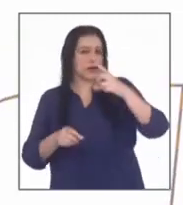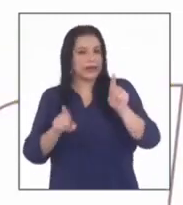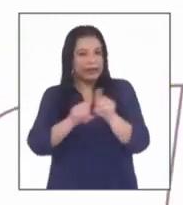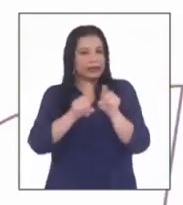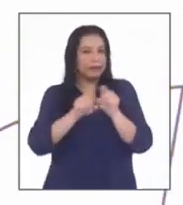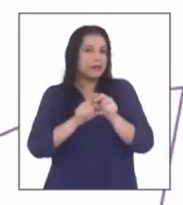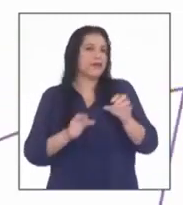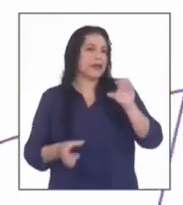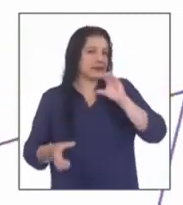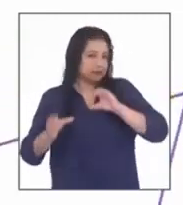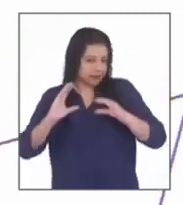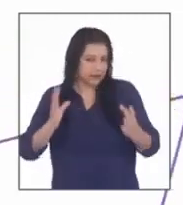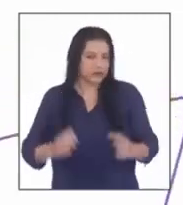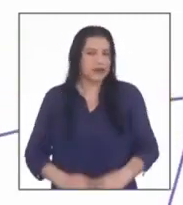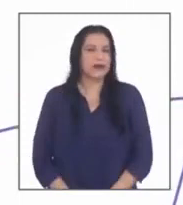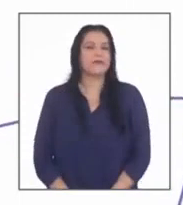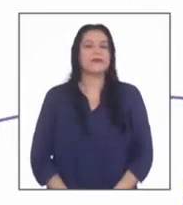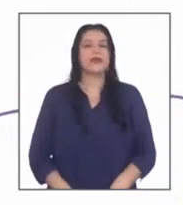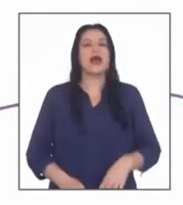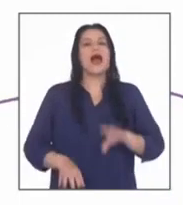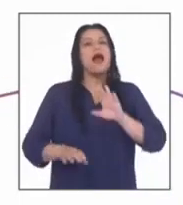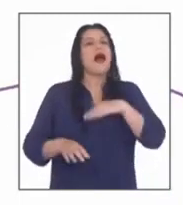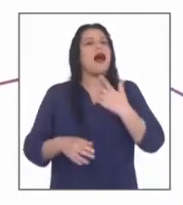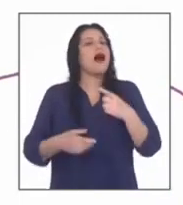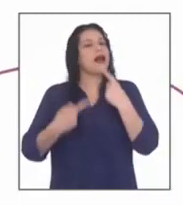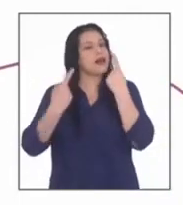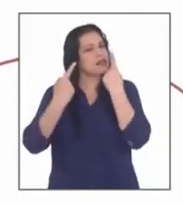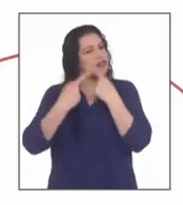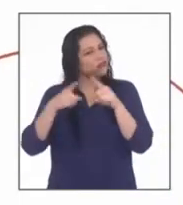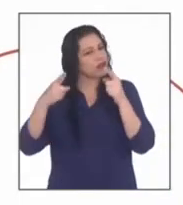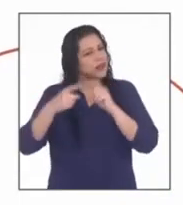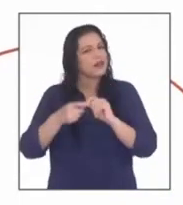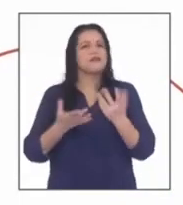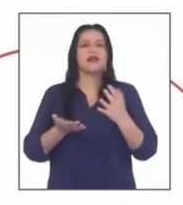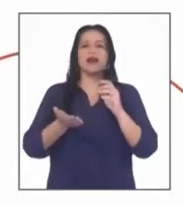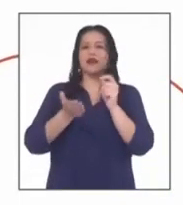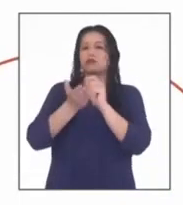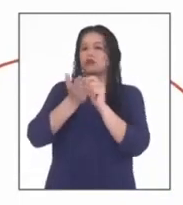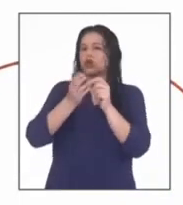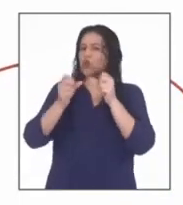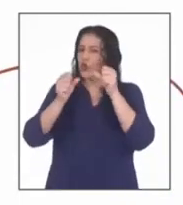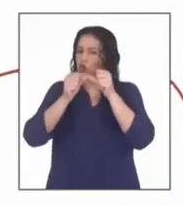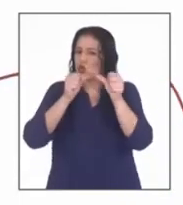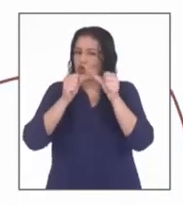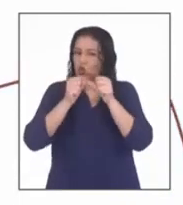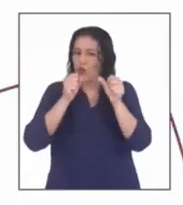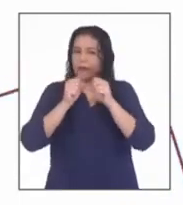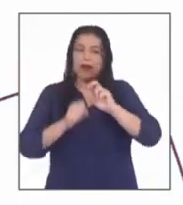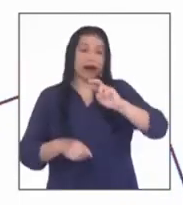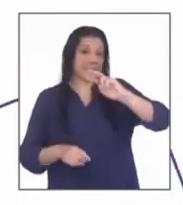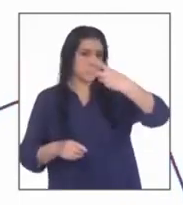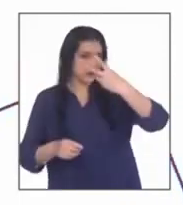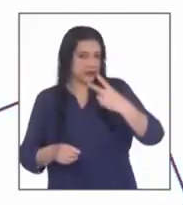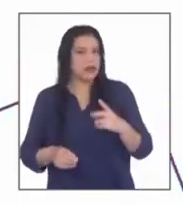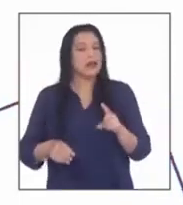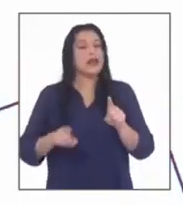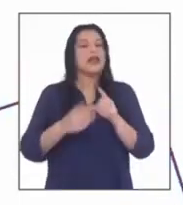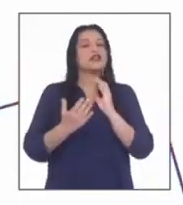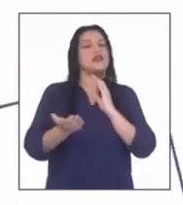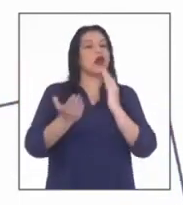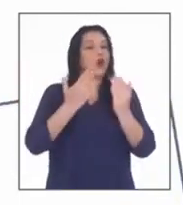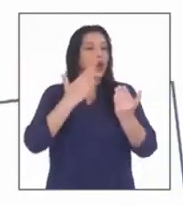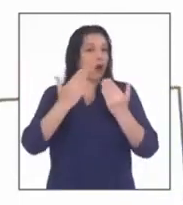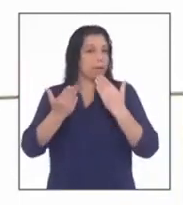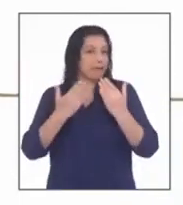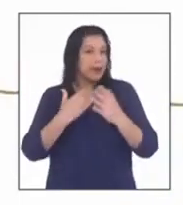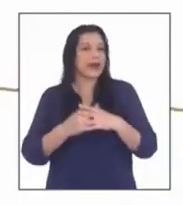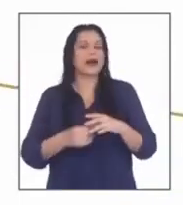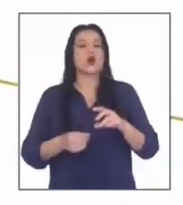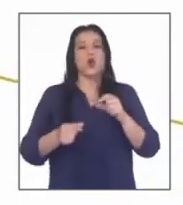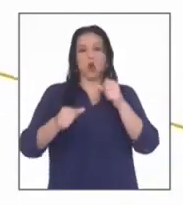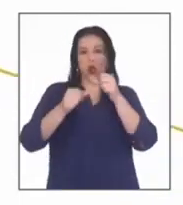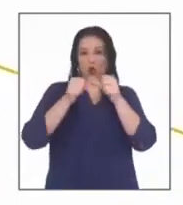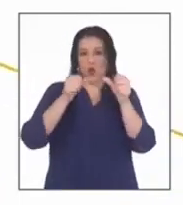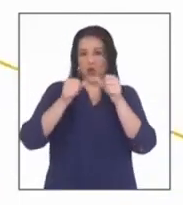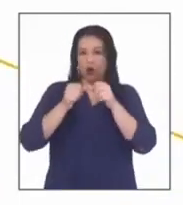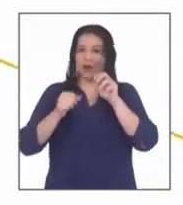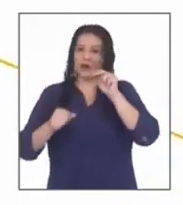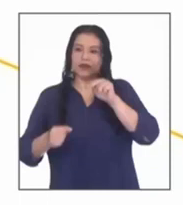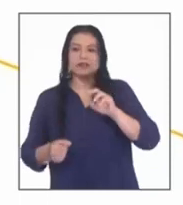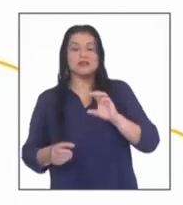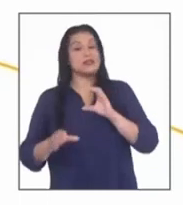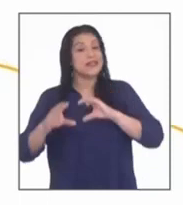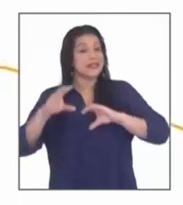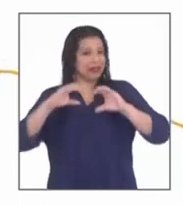la notación científica. Existen diferencias en la escritura de un número en notación exponencial en comparación con un número en